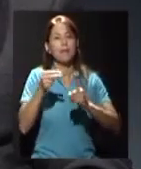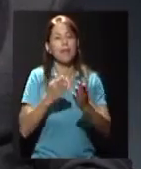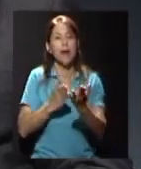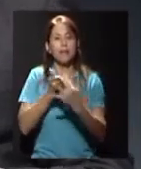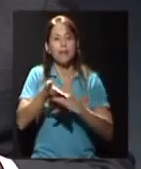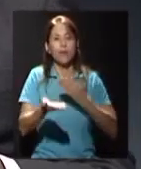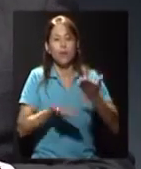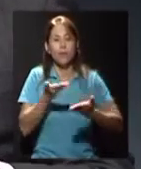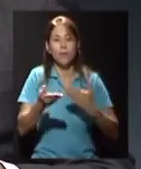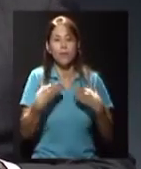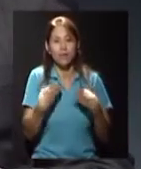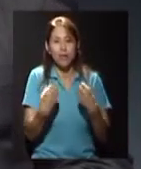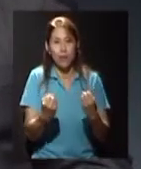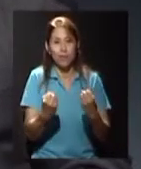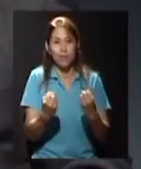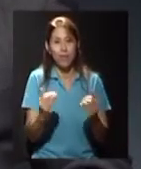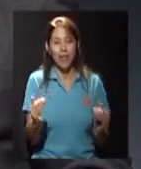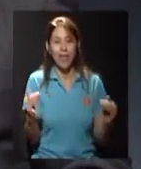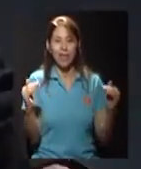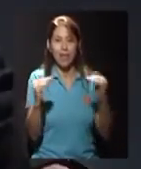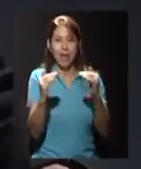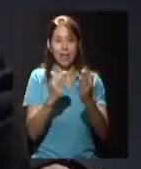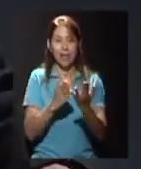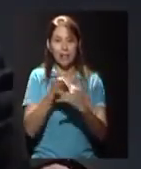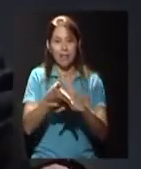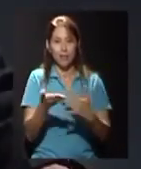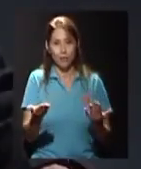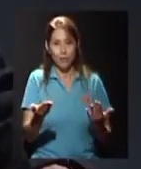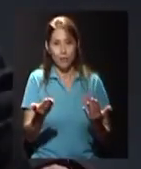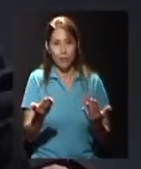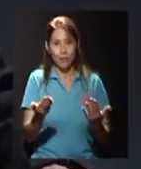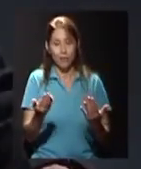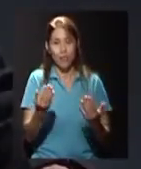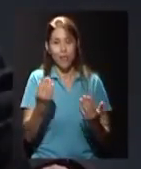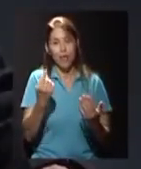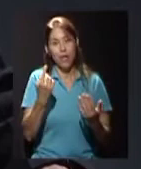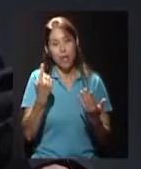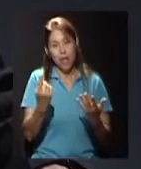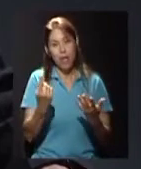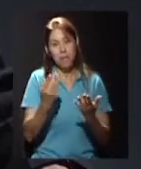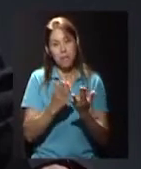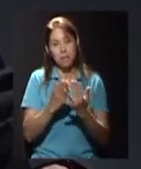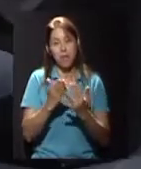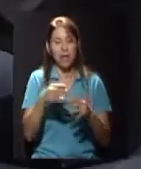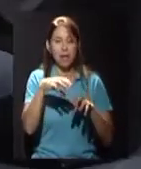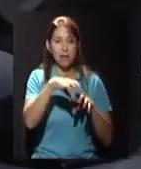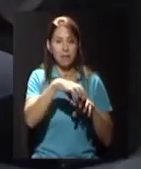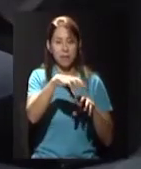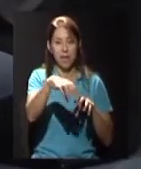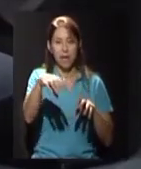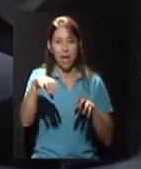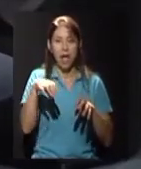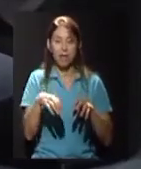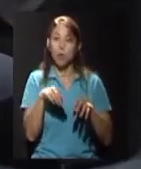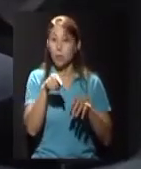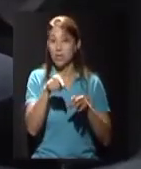de equidad en el acceso incluyen por cantón que tuvo alguna repercusión y